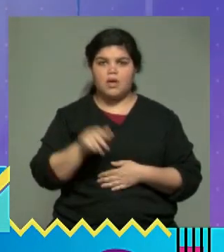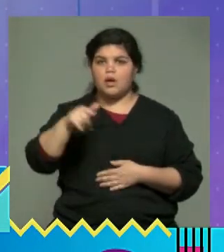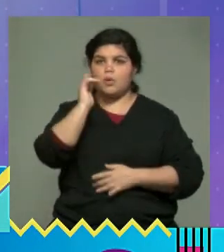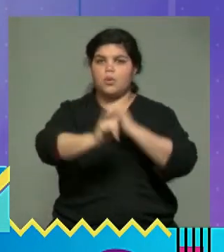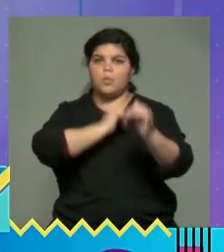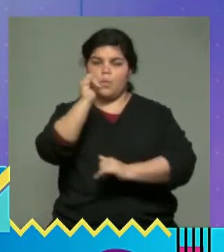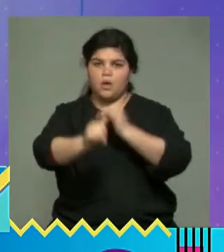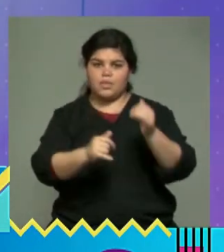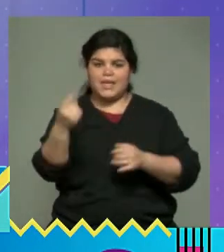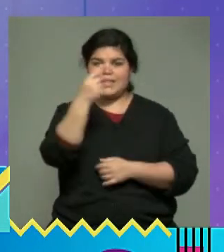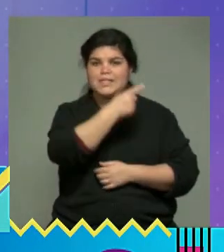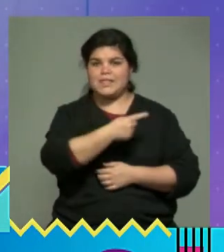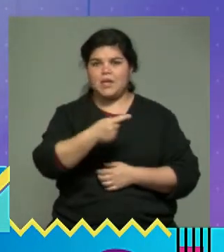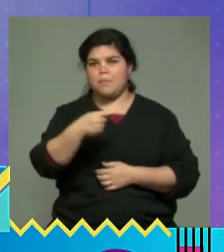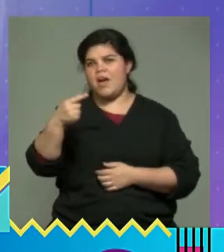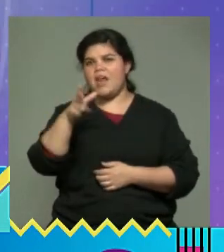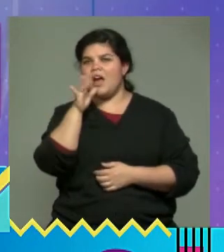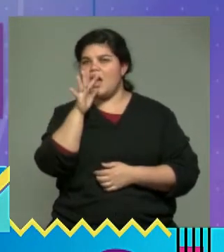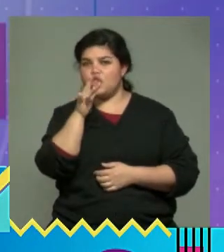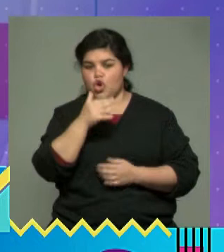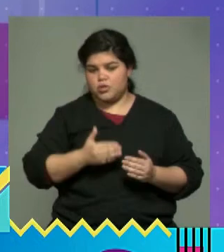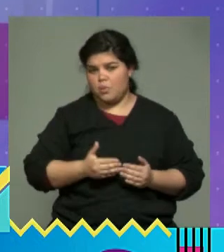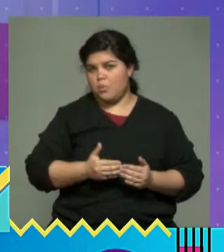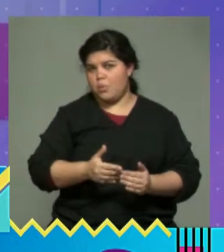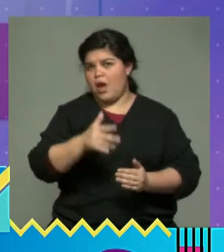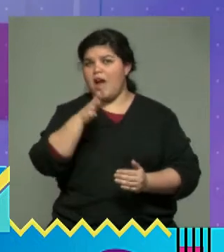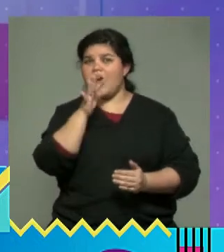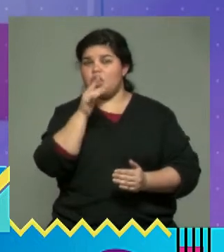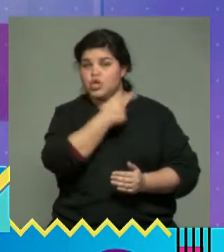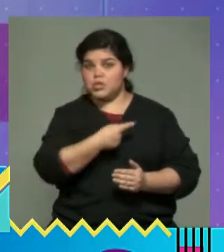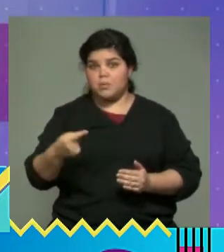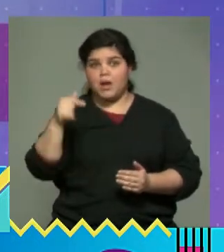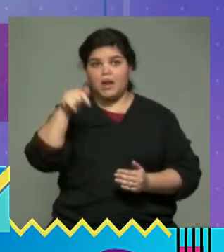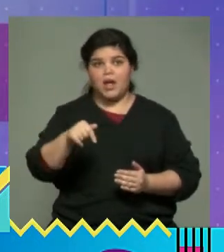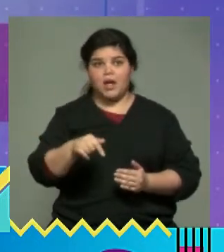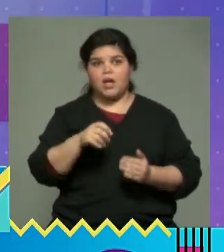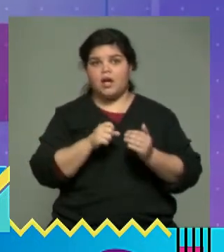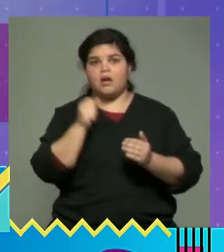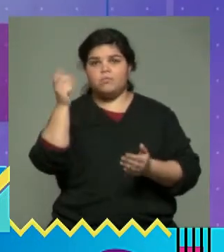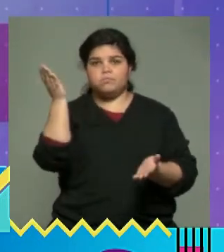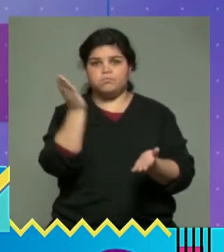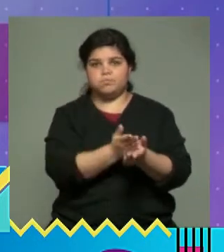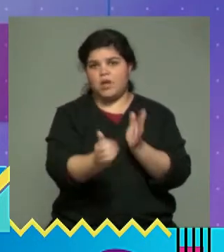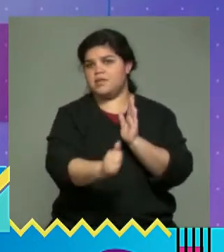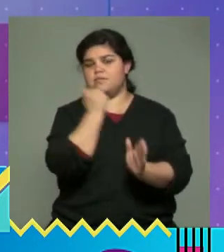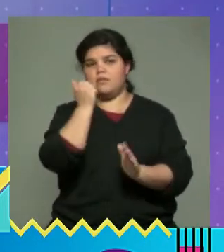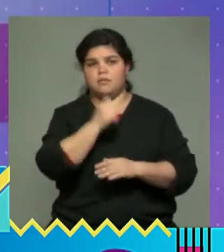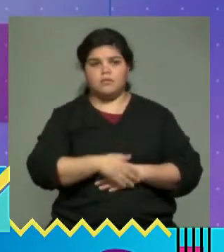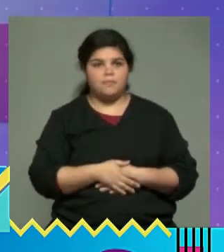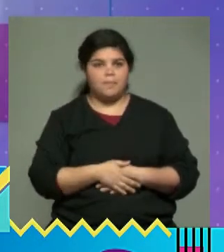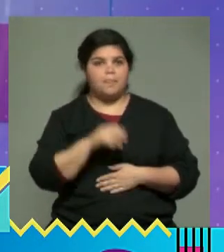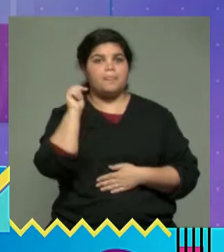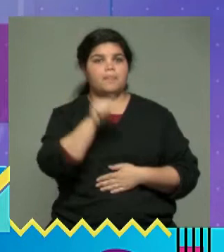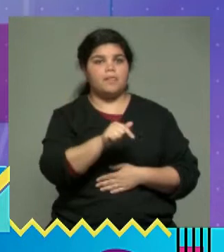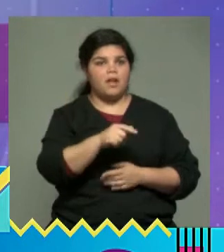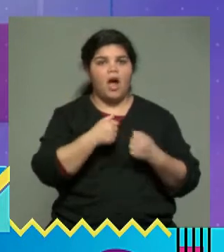primeras 14 semanas de gestación se despenaliza la interrupción voluntaria de embarazo. Hay un consenso entre